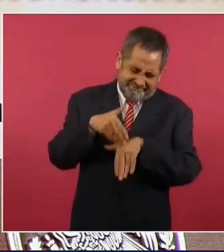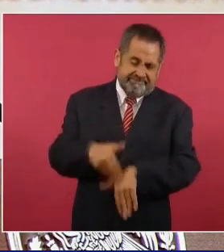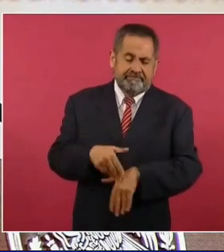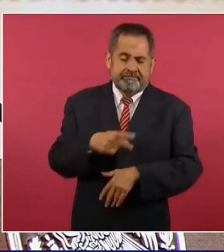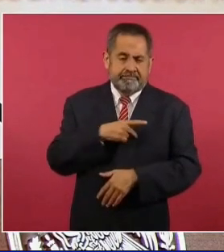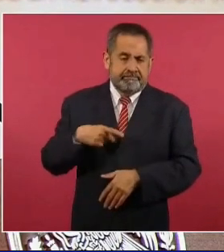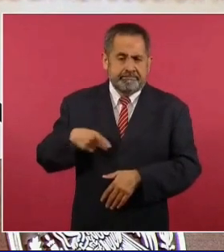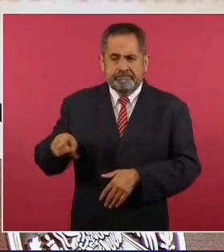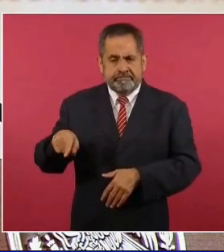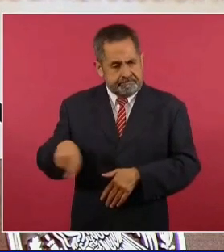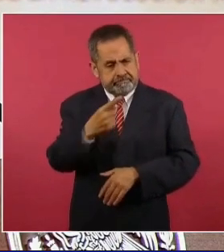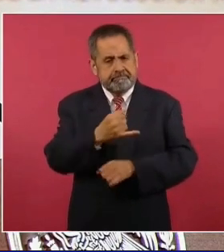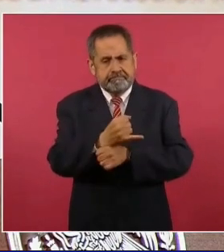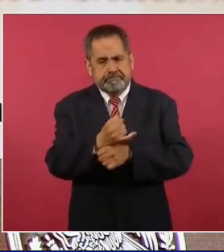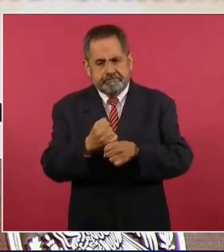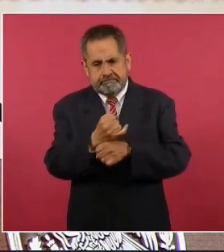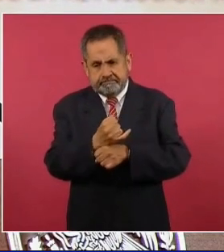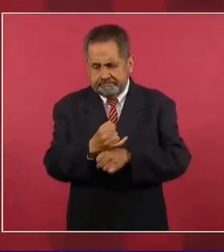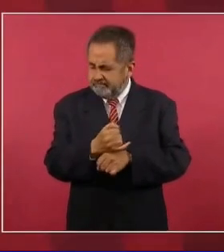a la investigación